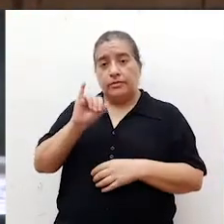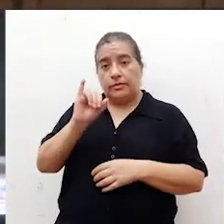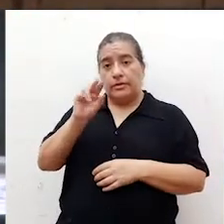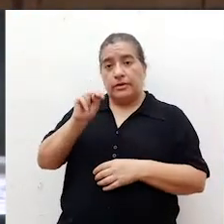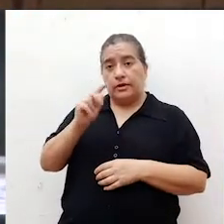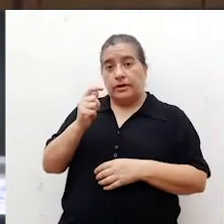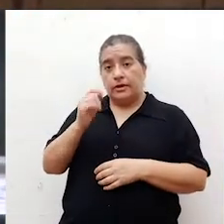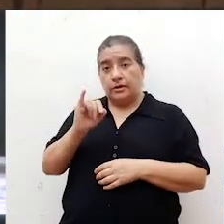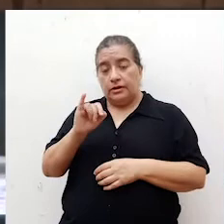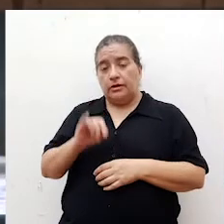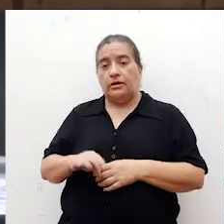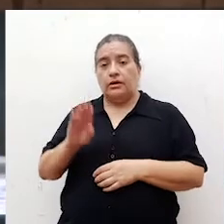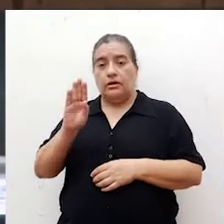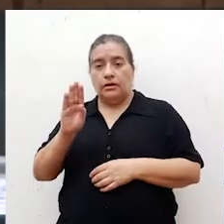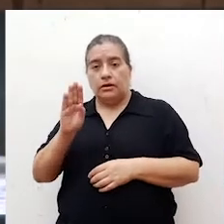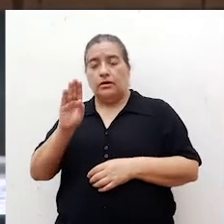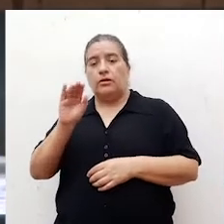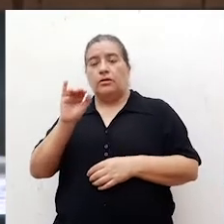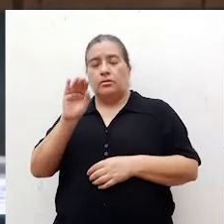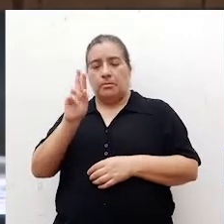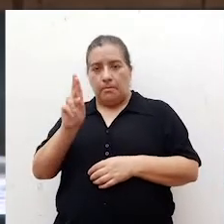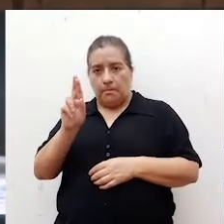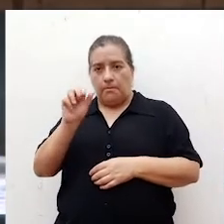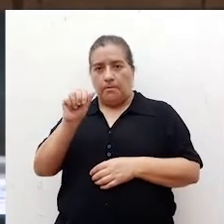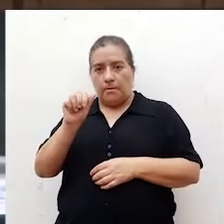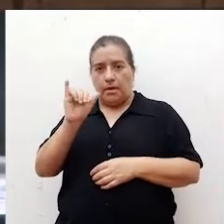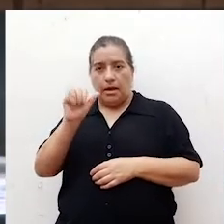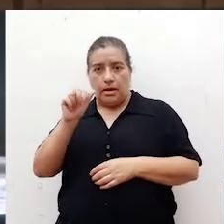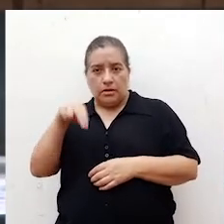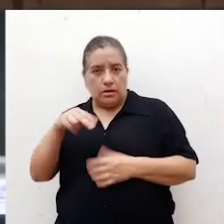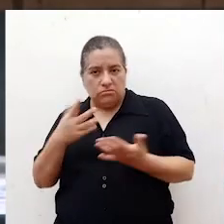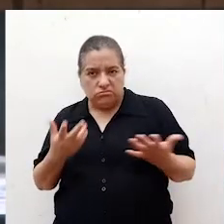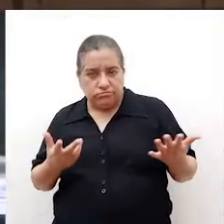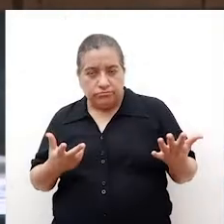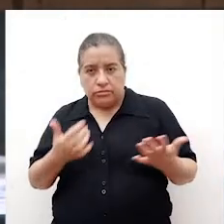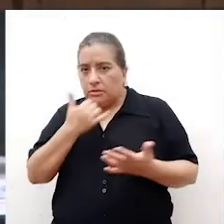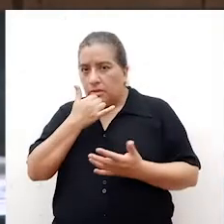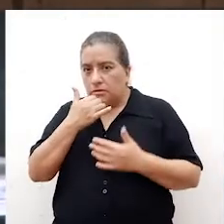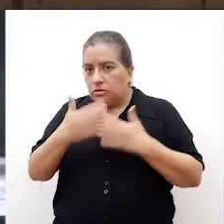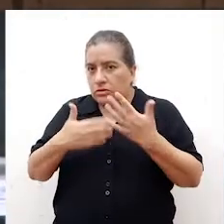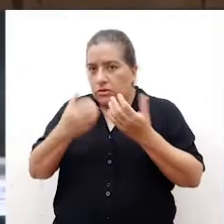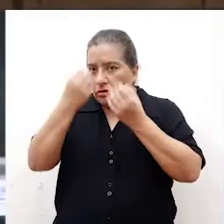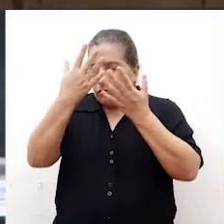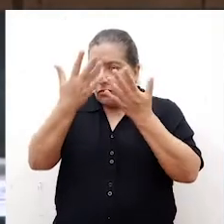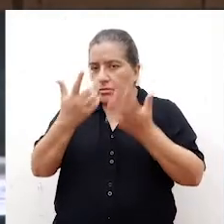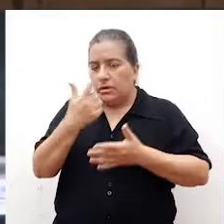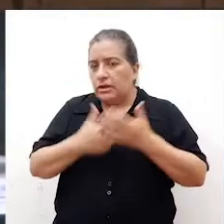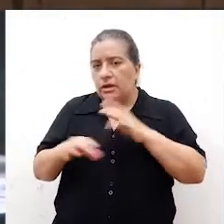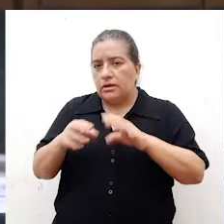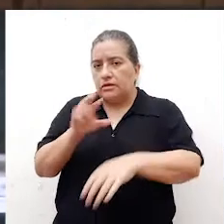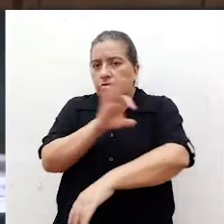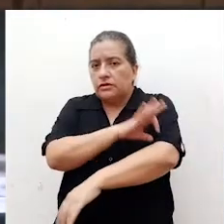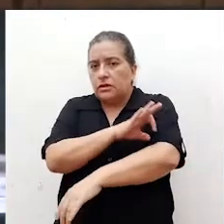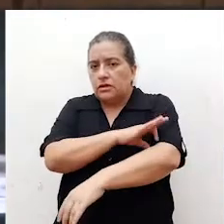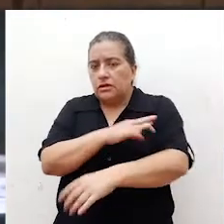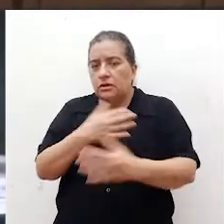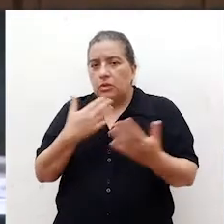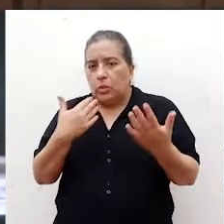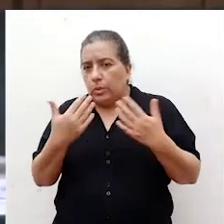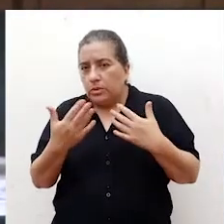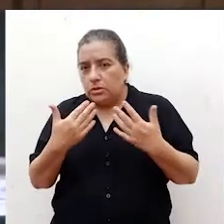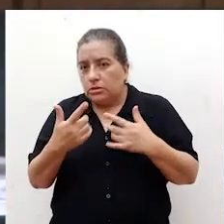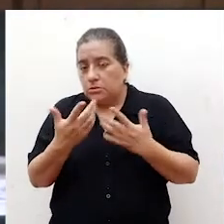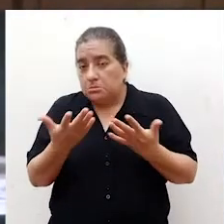que fueron supervisados, y luego han ido poco a poco mejorándose, pero desafortunadamente no han llegado a un nivel que nosotros podíamos hablar